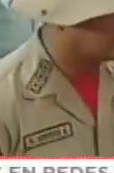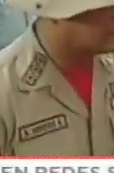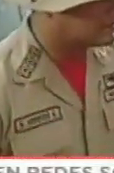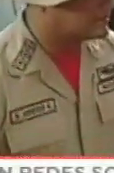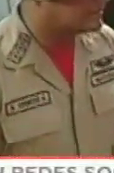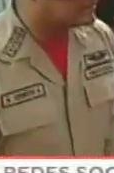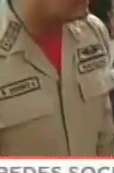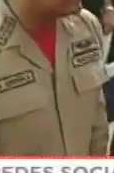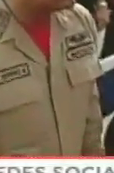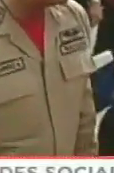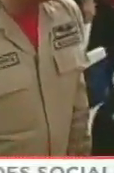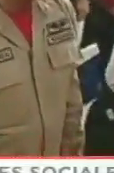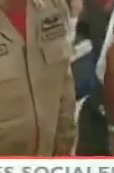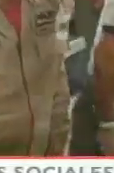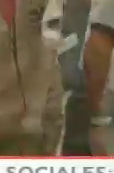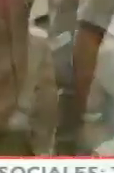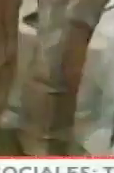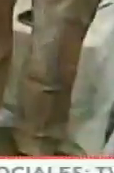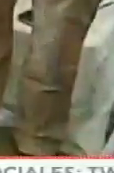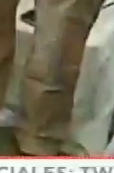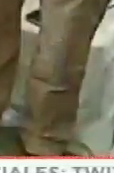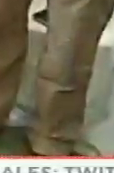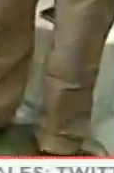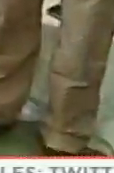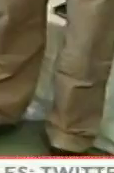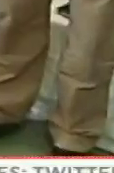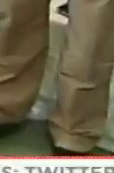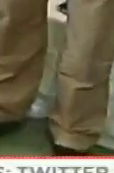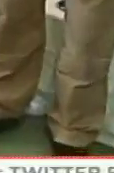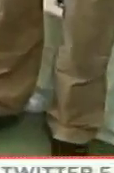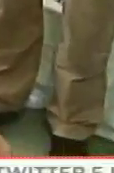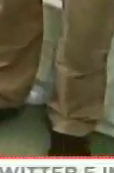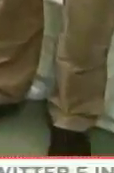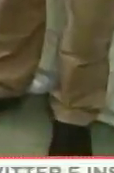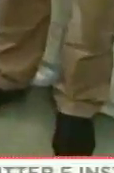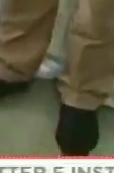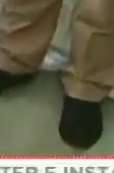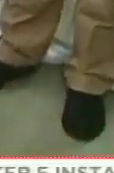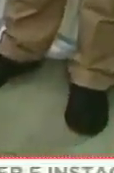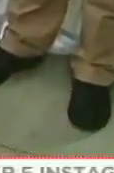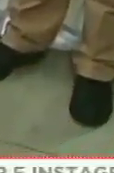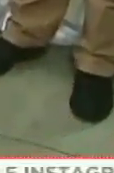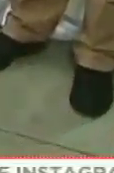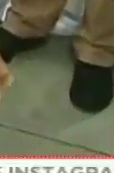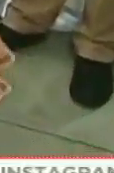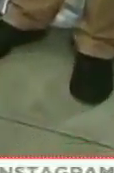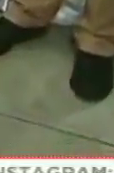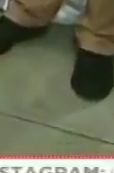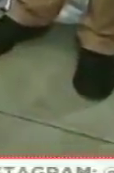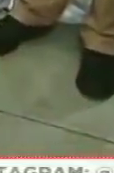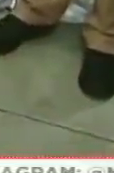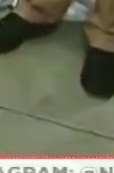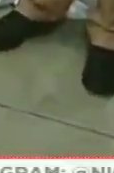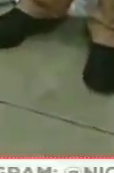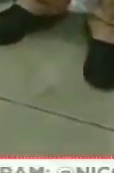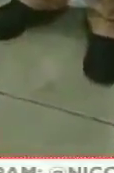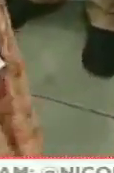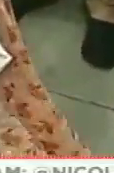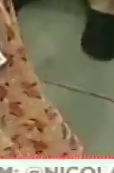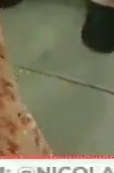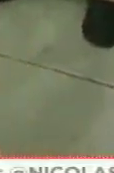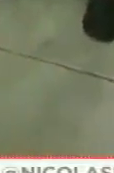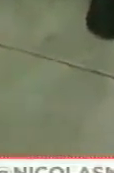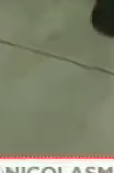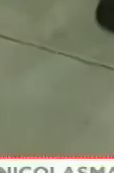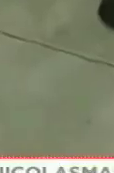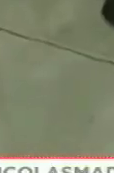su carrera, y así empezó su carrera, Bolívar Libertador. Vive el comandante Chávez, vive el comandante